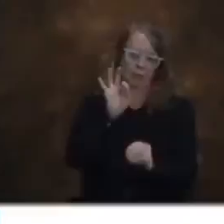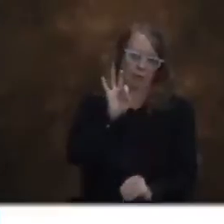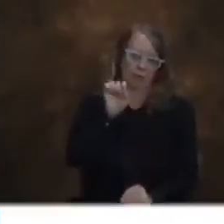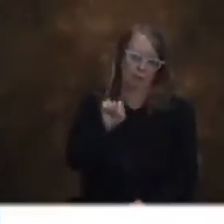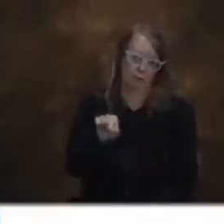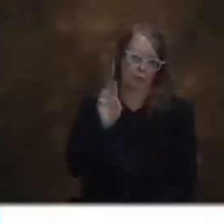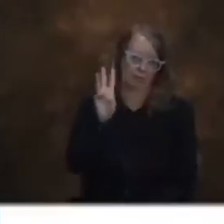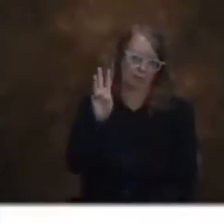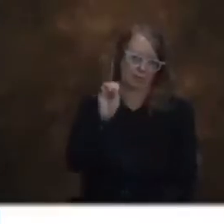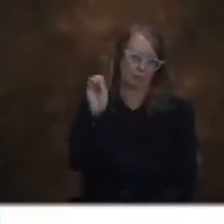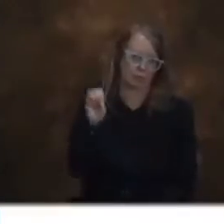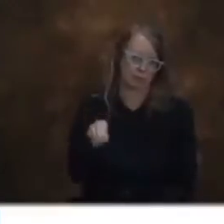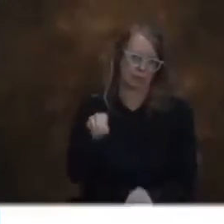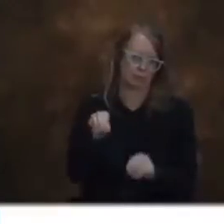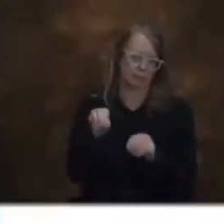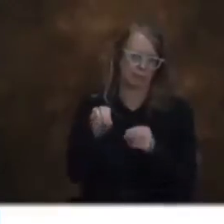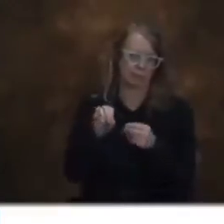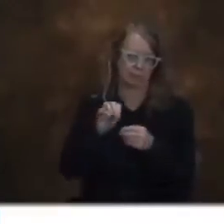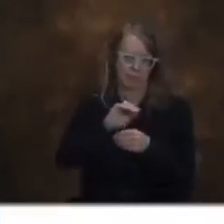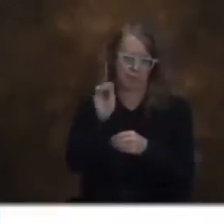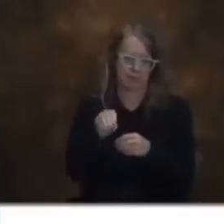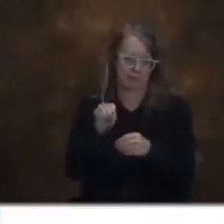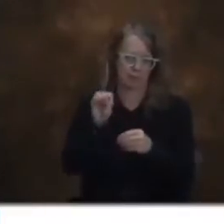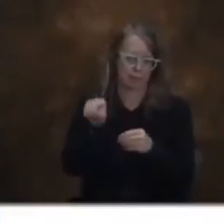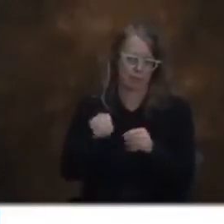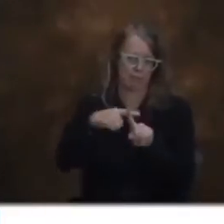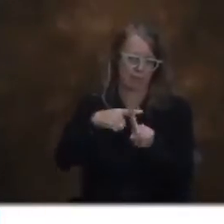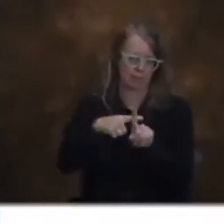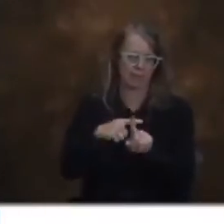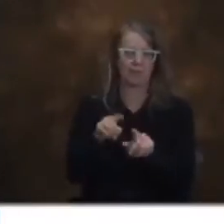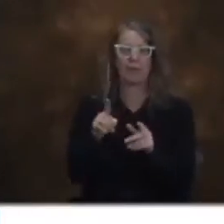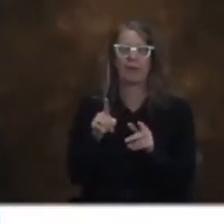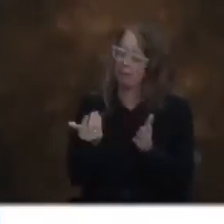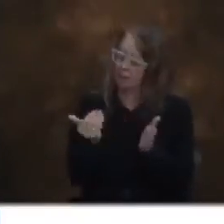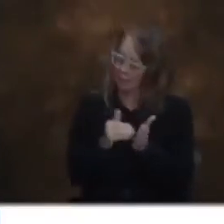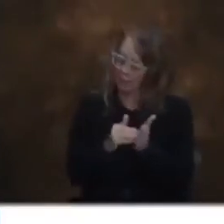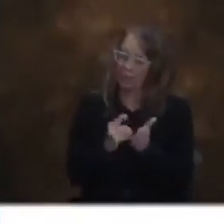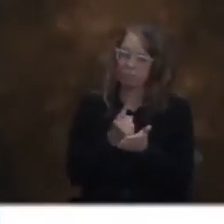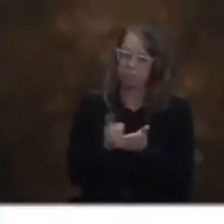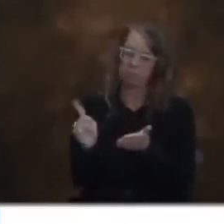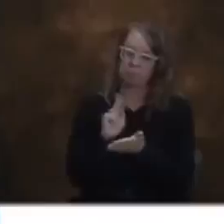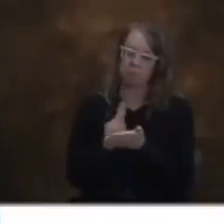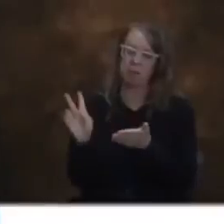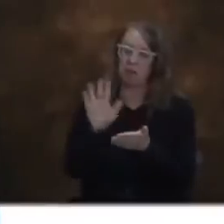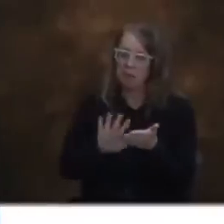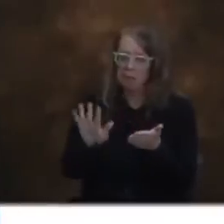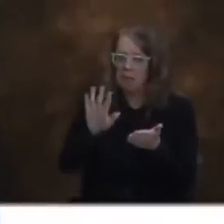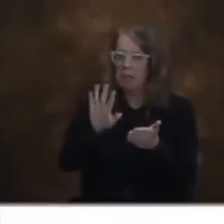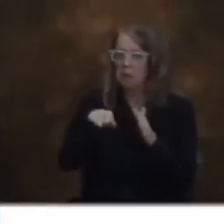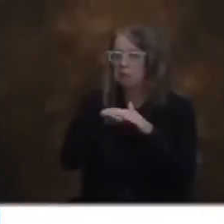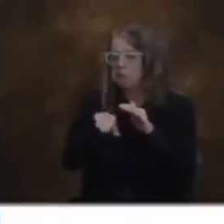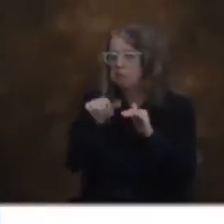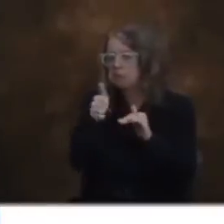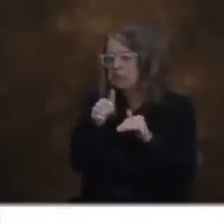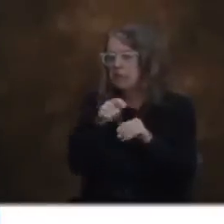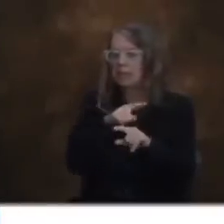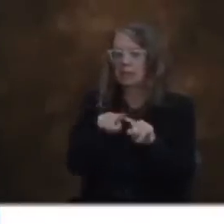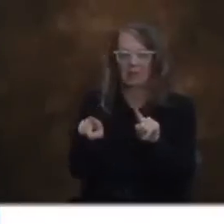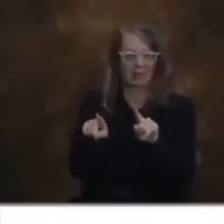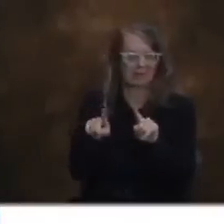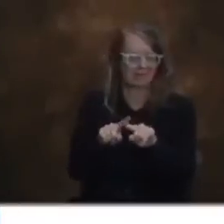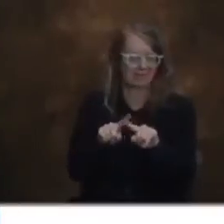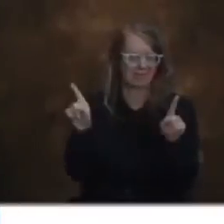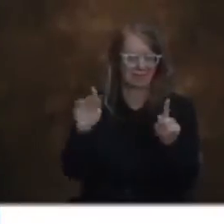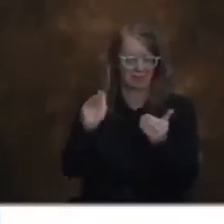del 96 por ciento y de nuevo si bien la situación sigue siendo estable esto está muy lejos de los niveles